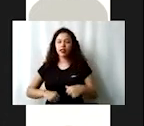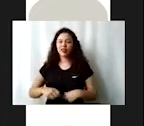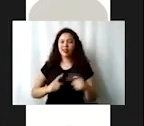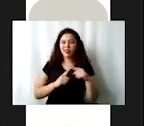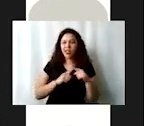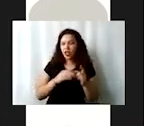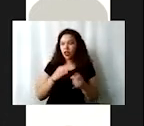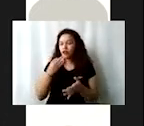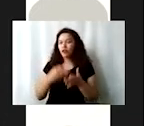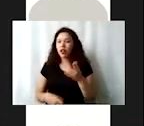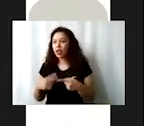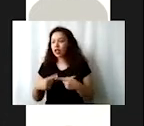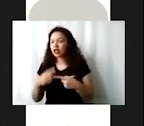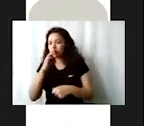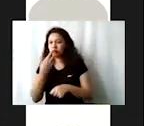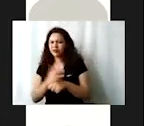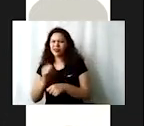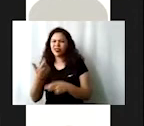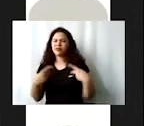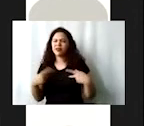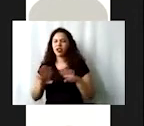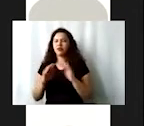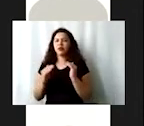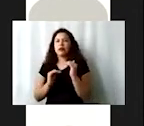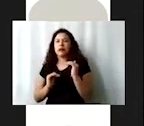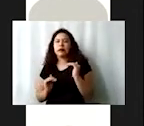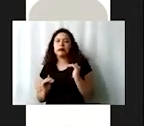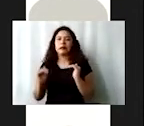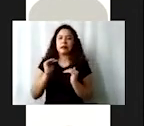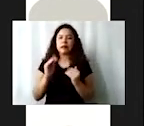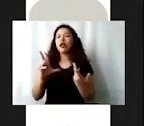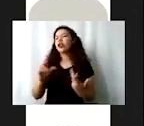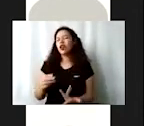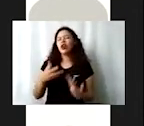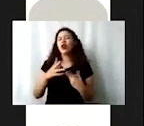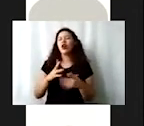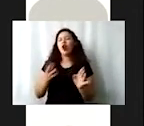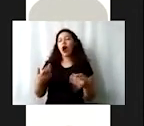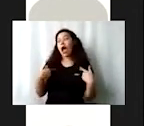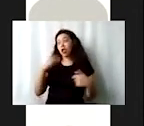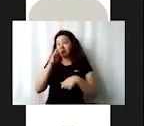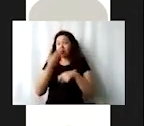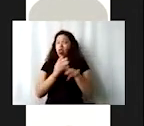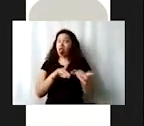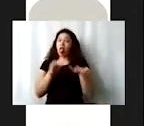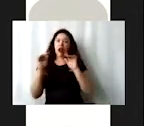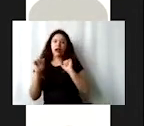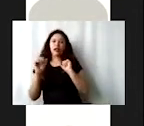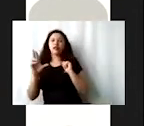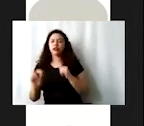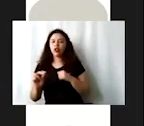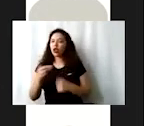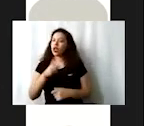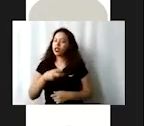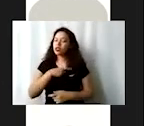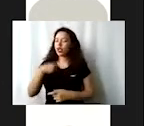tareas o que otros se quieran sobrepasar unos con otros, ¿no? O se deslinden responsabilidades que no debieran. De ahí